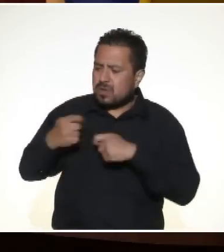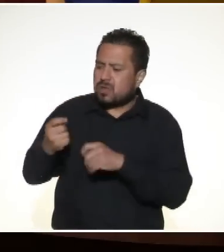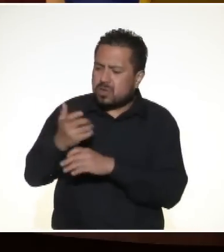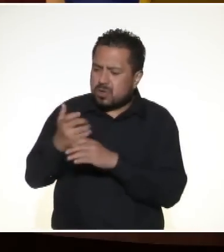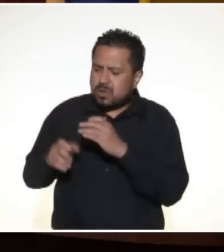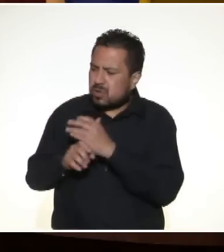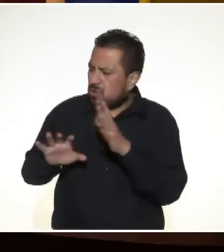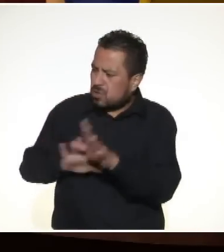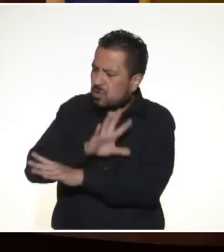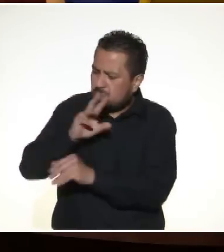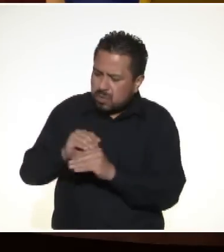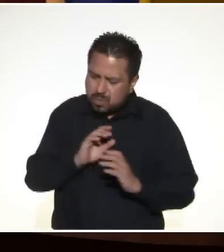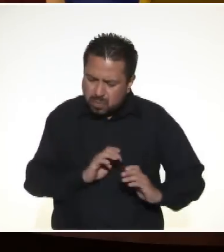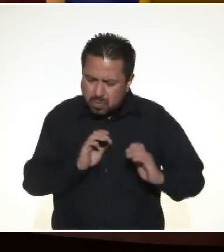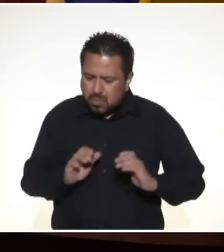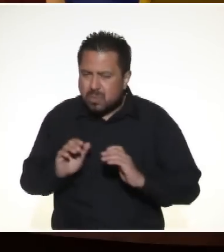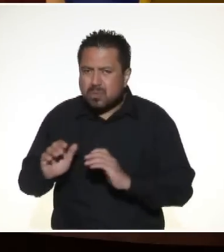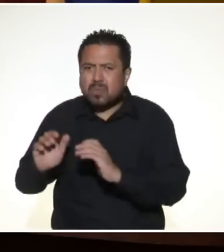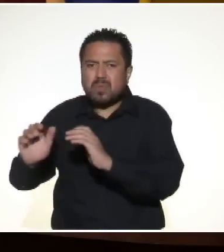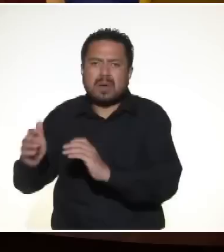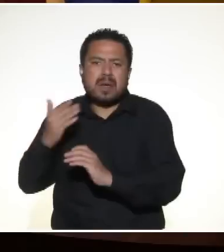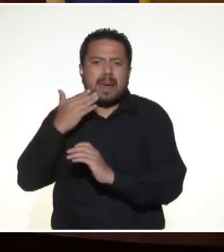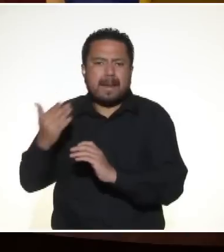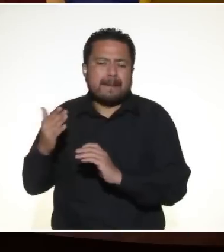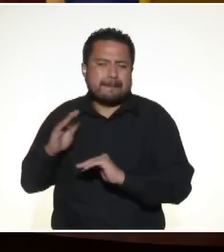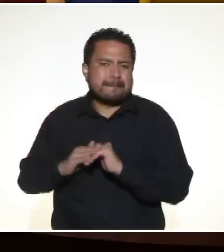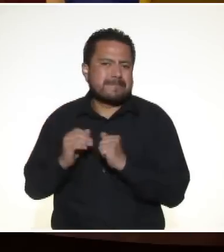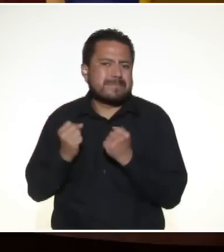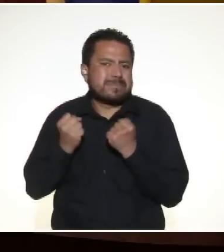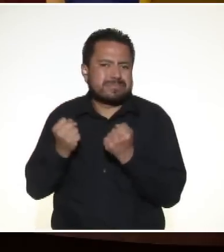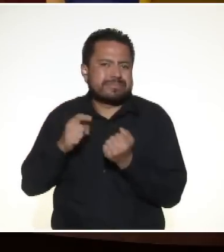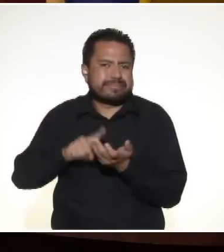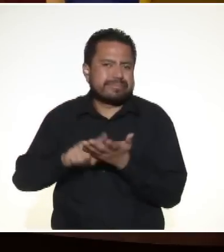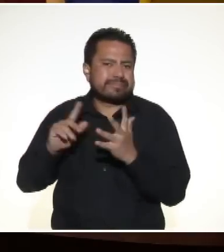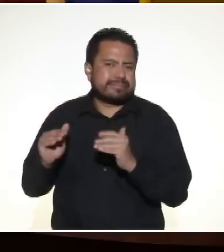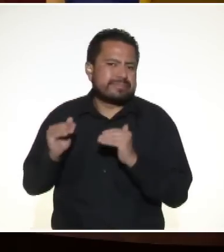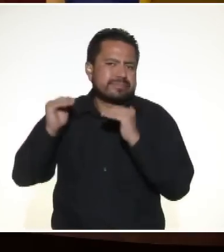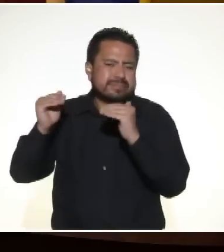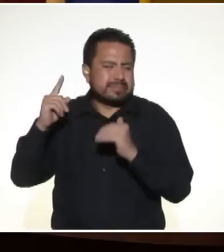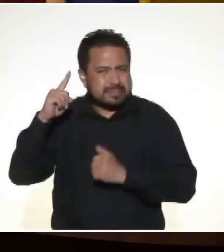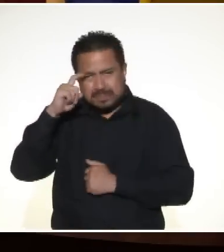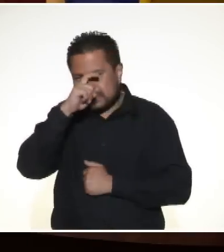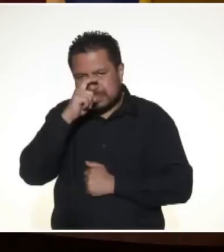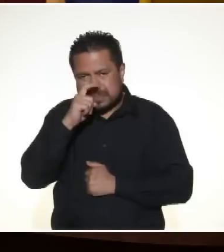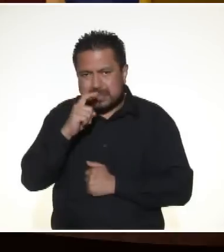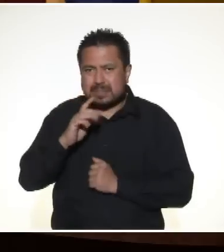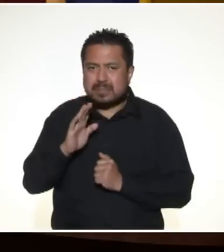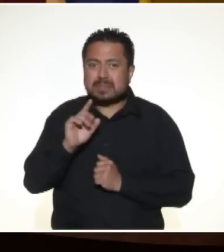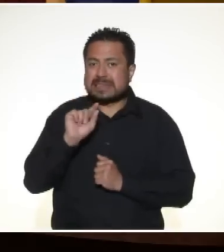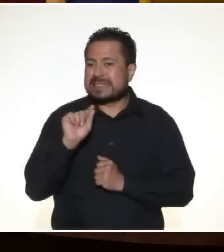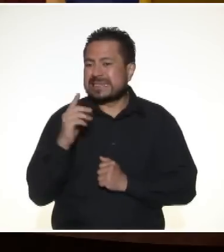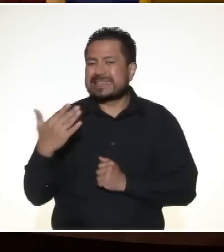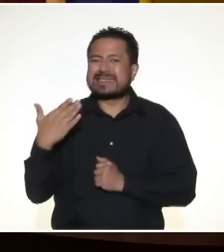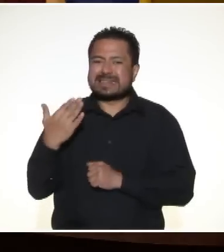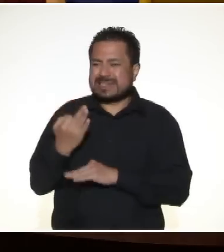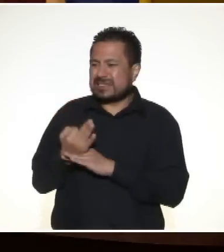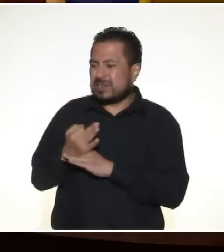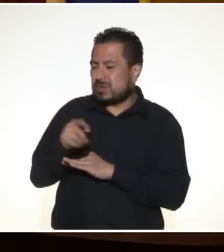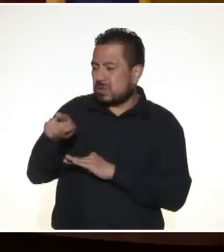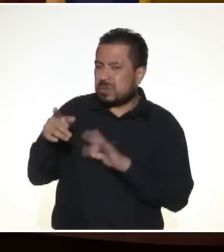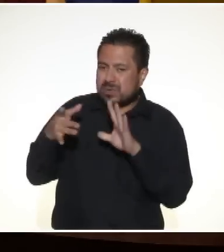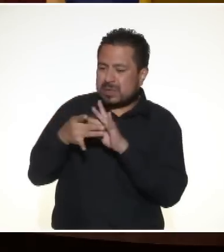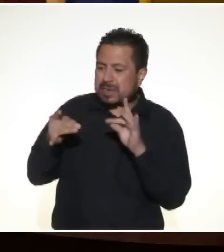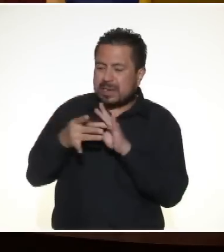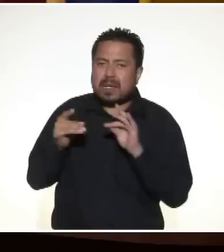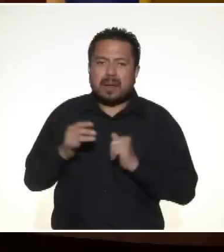para prevenir las potenciales complicaciones de los Y hace rato comentabas ejercicios. algo,